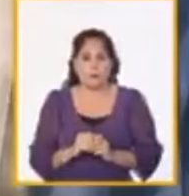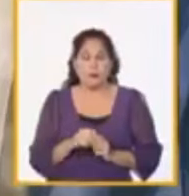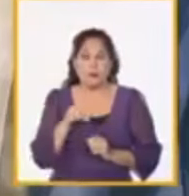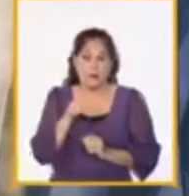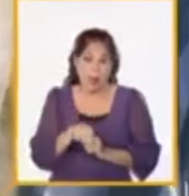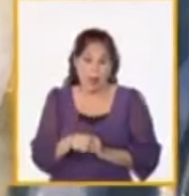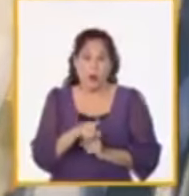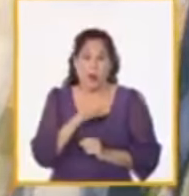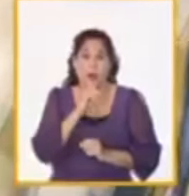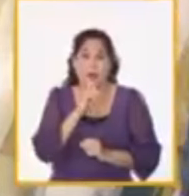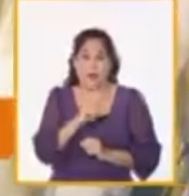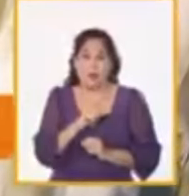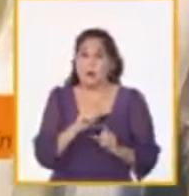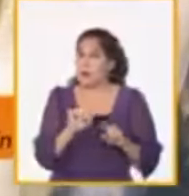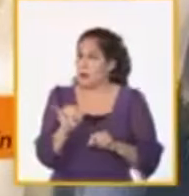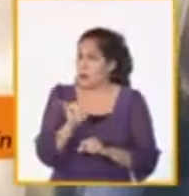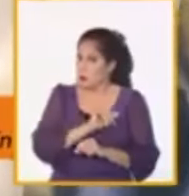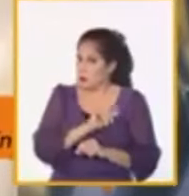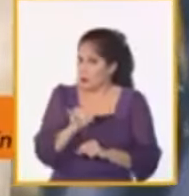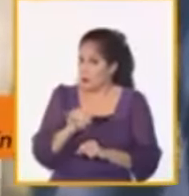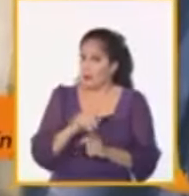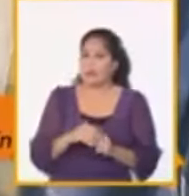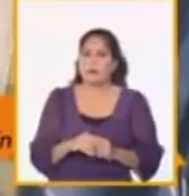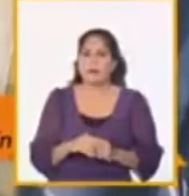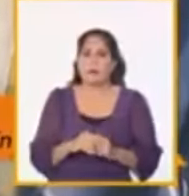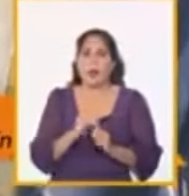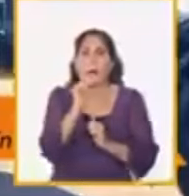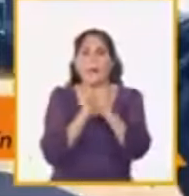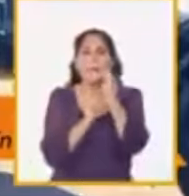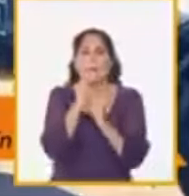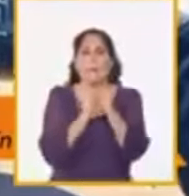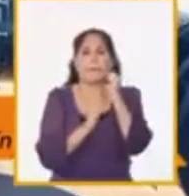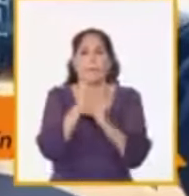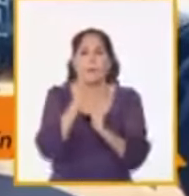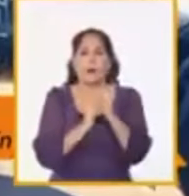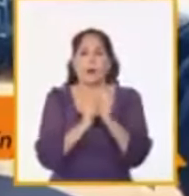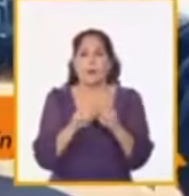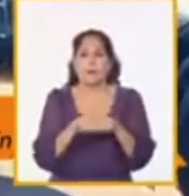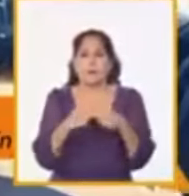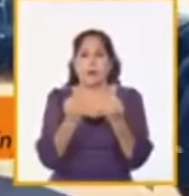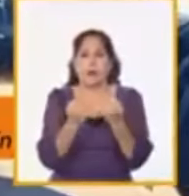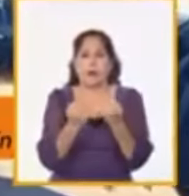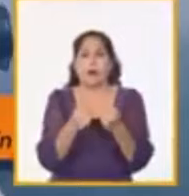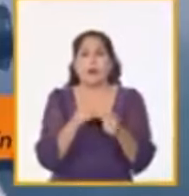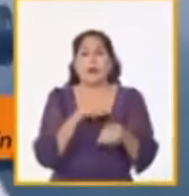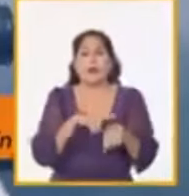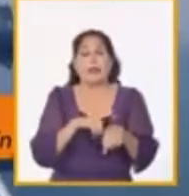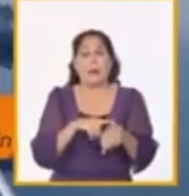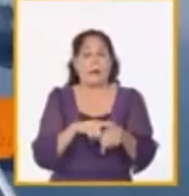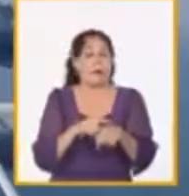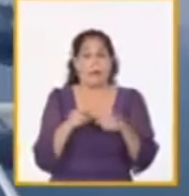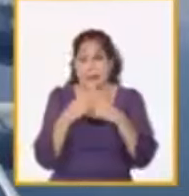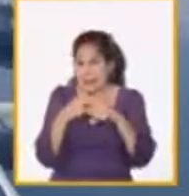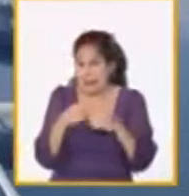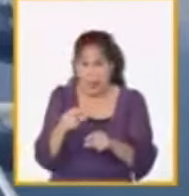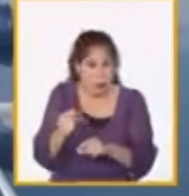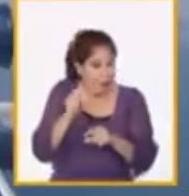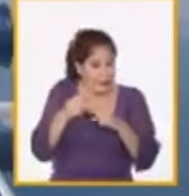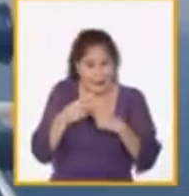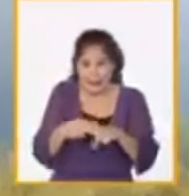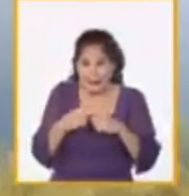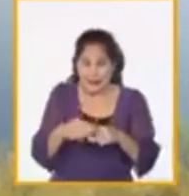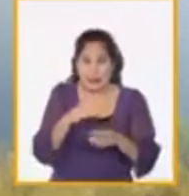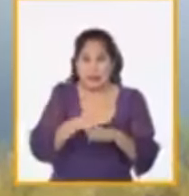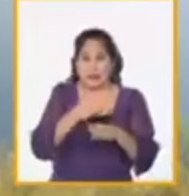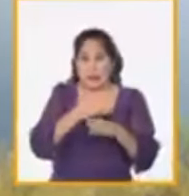una afectación en la balsa de un motor que fue averiado y se hizo en tiempo récord con la empresa de aprovechamiento hidráulico de Santiago de Cuba y